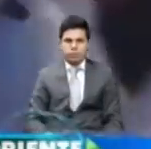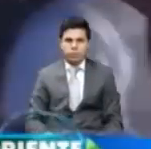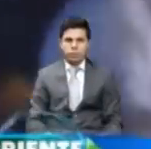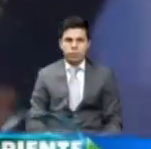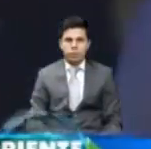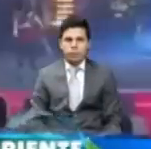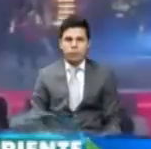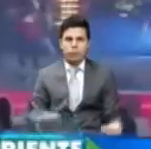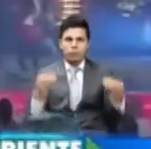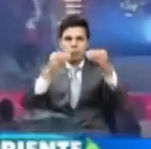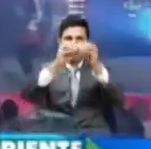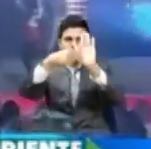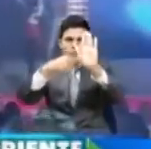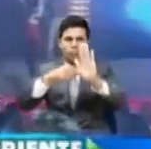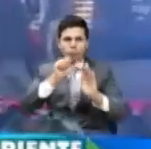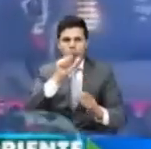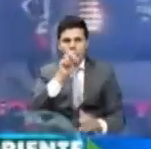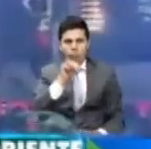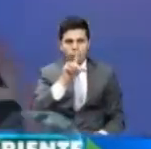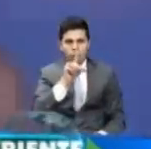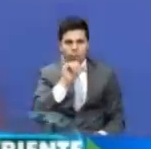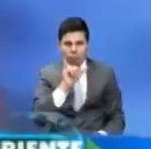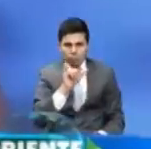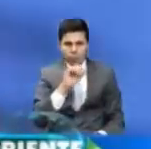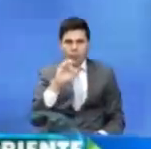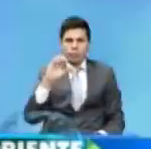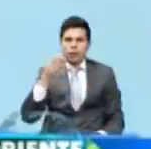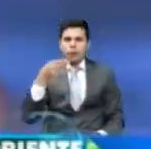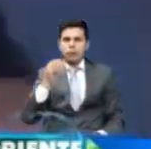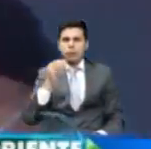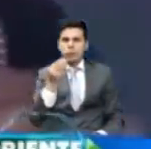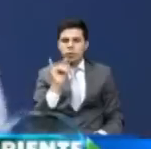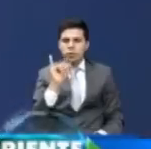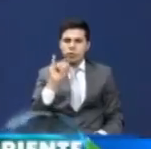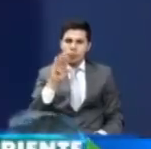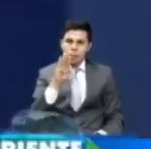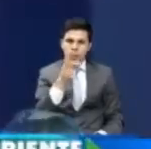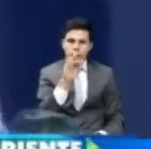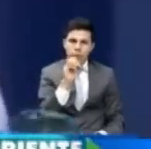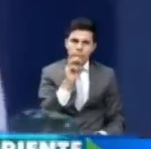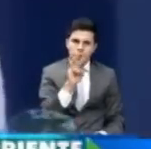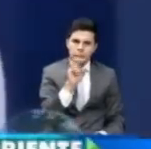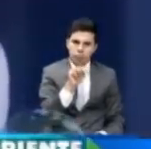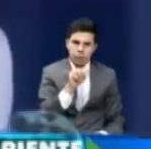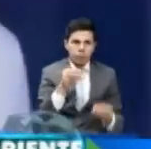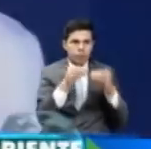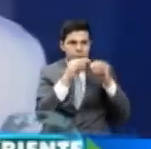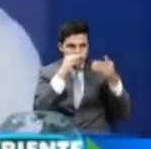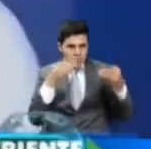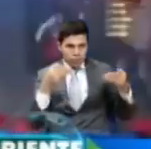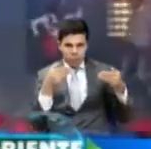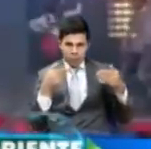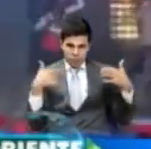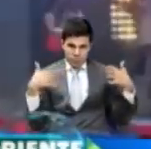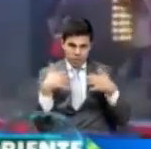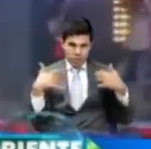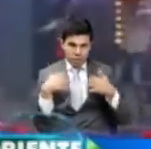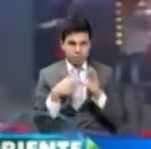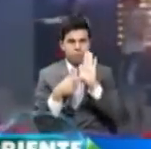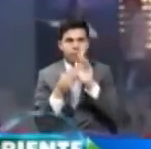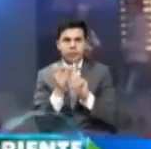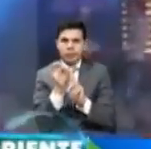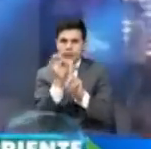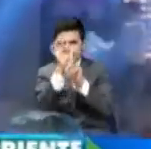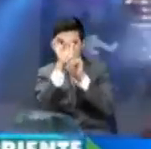Además de la presentación de Andy Montañez, Shopkeep Town y Los Niños del Vallenato, que hicieron parte del show principal que exaltó el